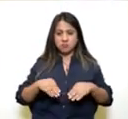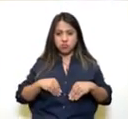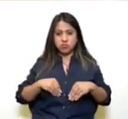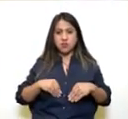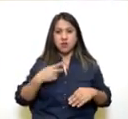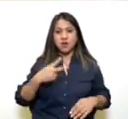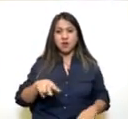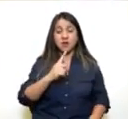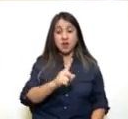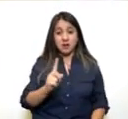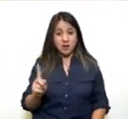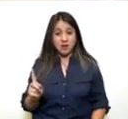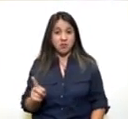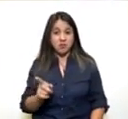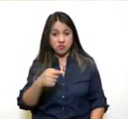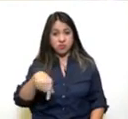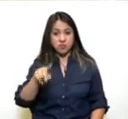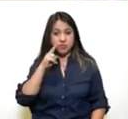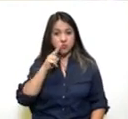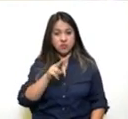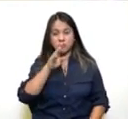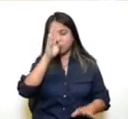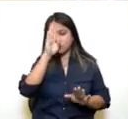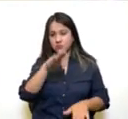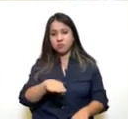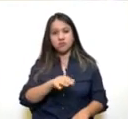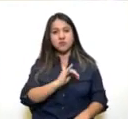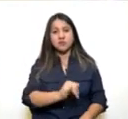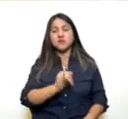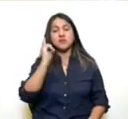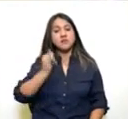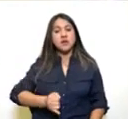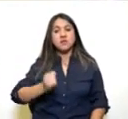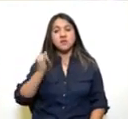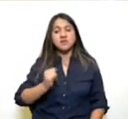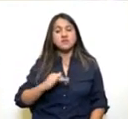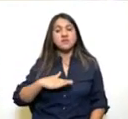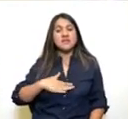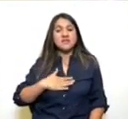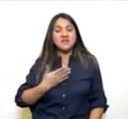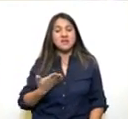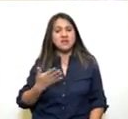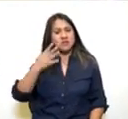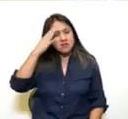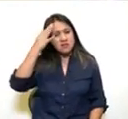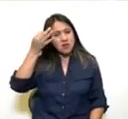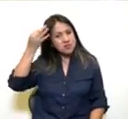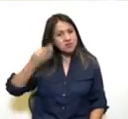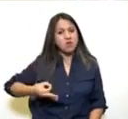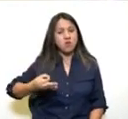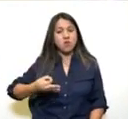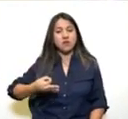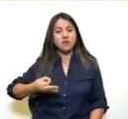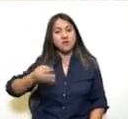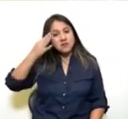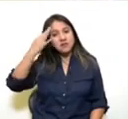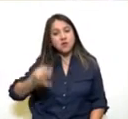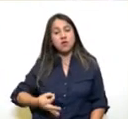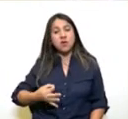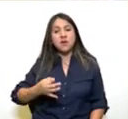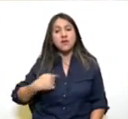ellos creo que yo siempre he sentido la convicción de que el